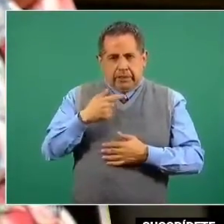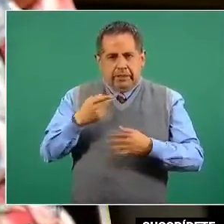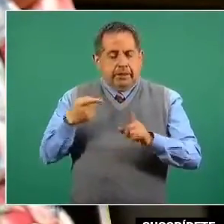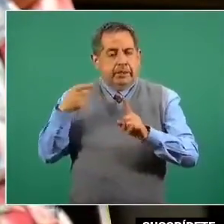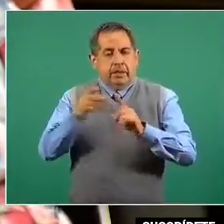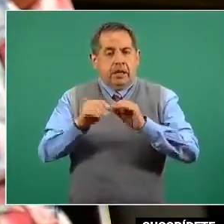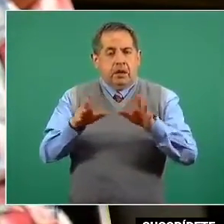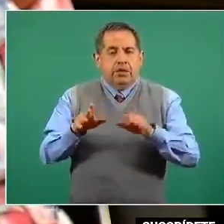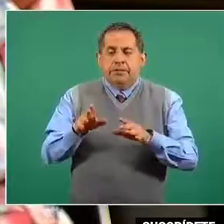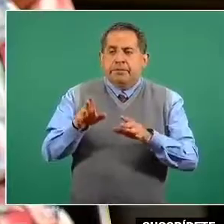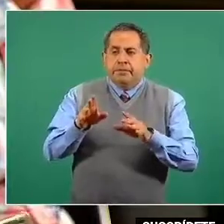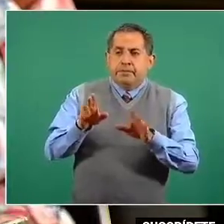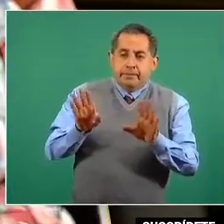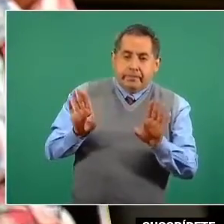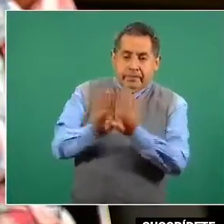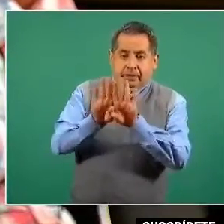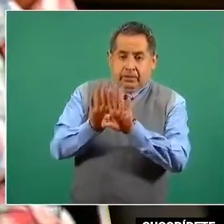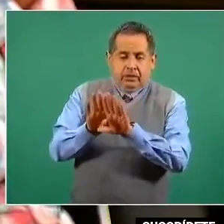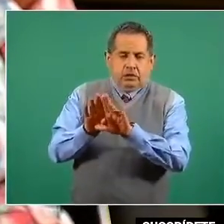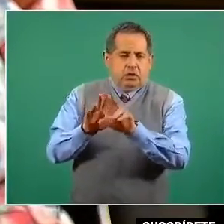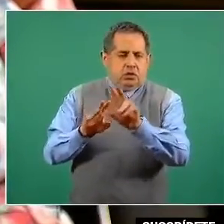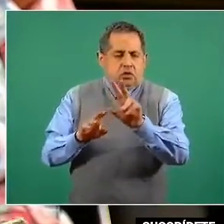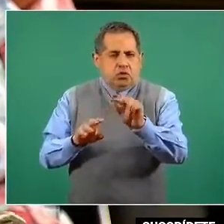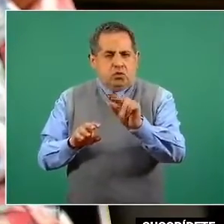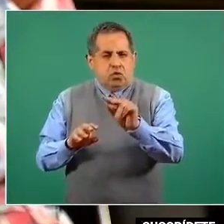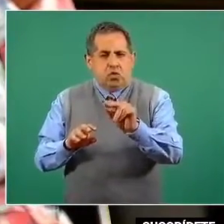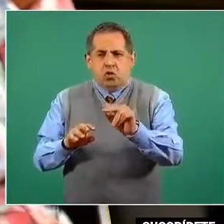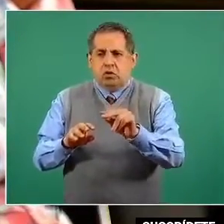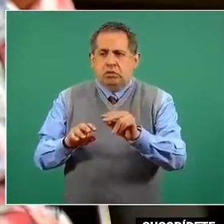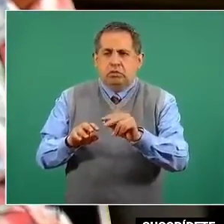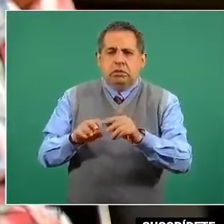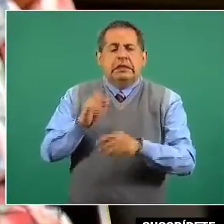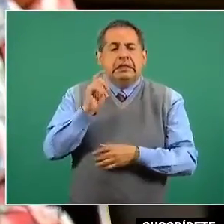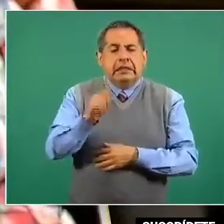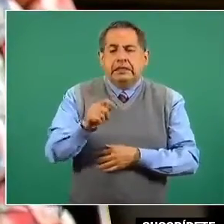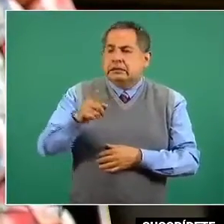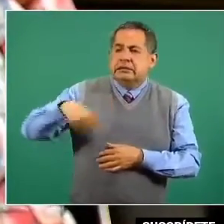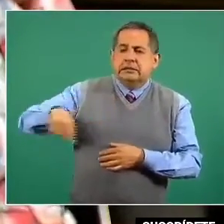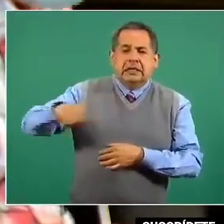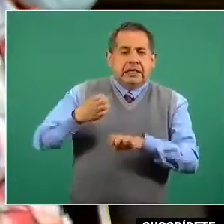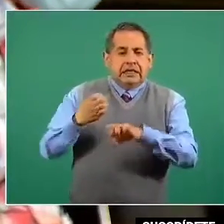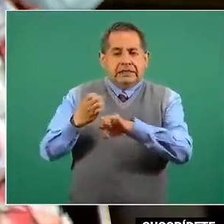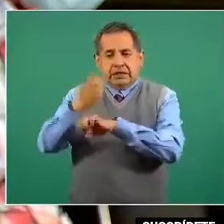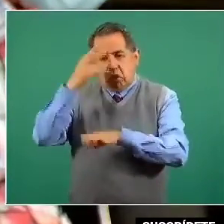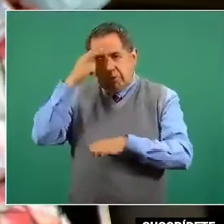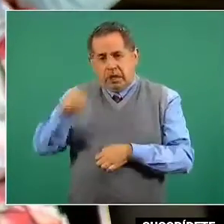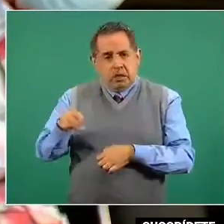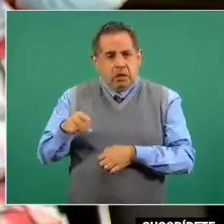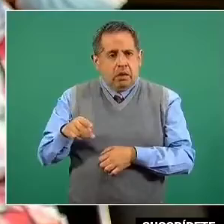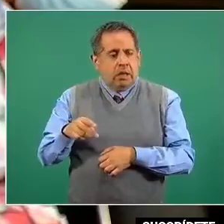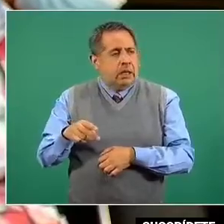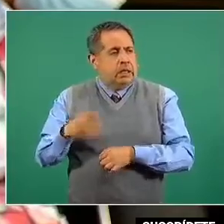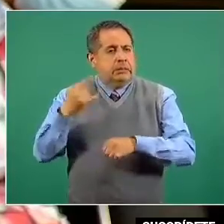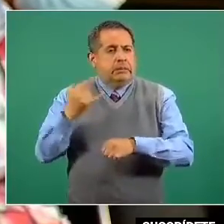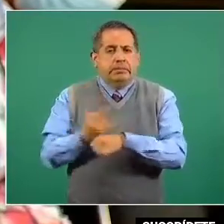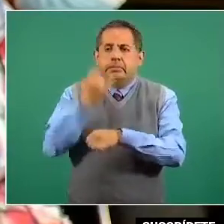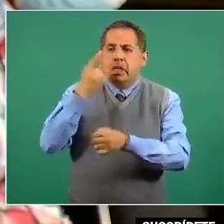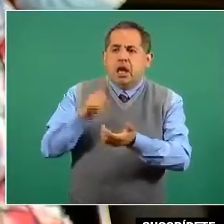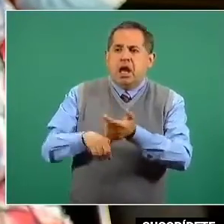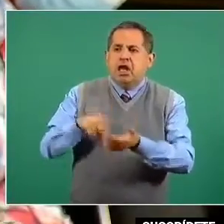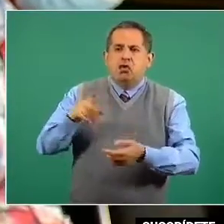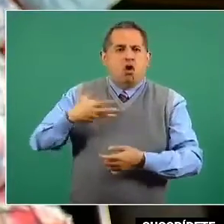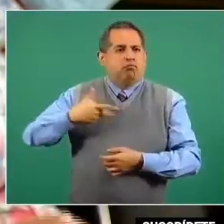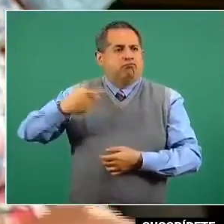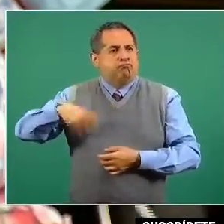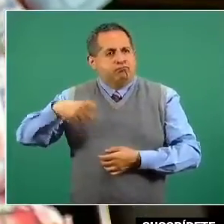cerrar las puertas. No. Aquí la cuestión es de que no está respondiendo este estado que está considerado uno de los más ricos a la